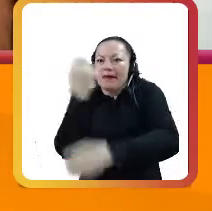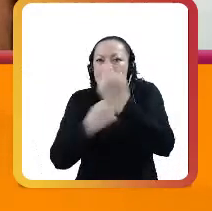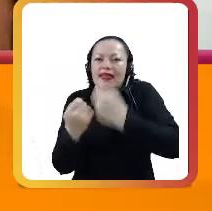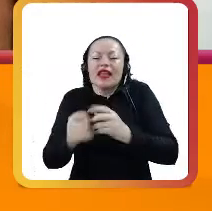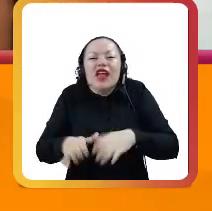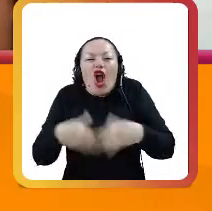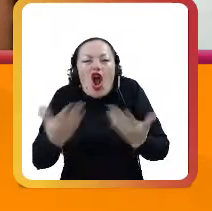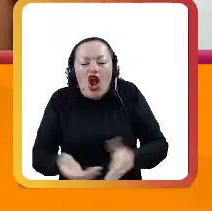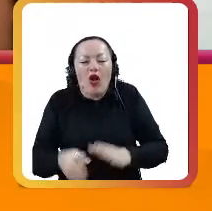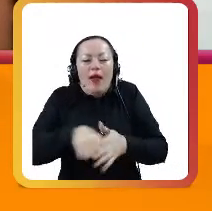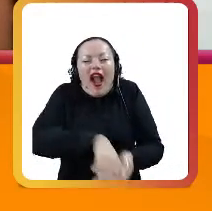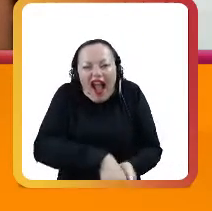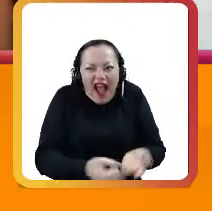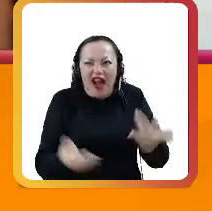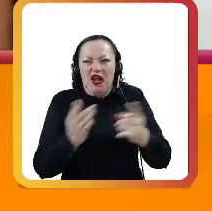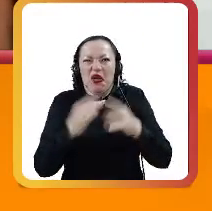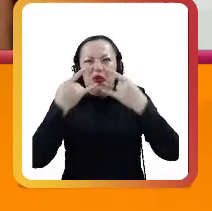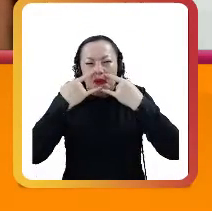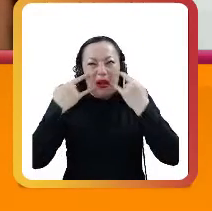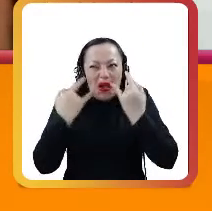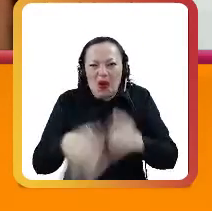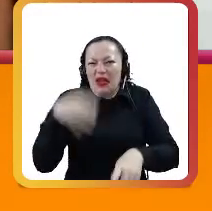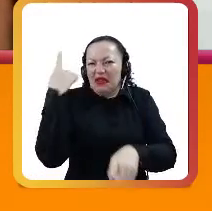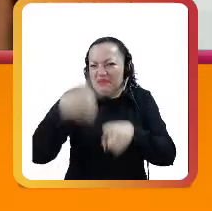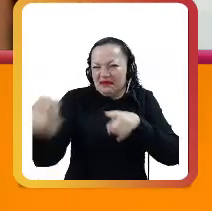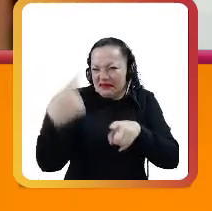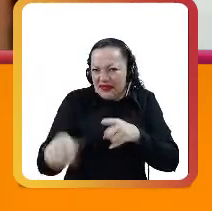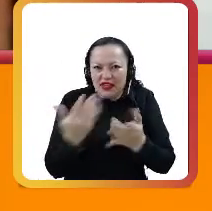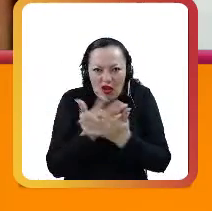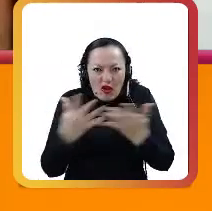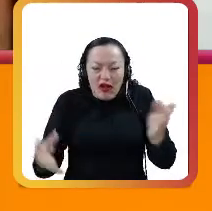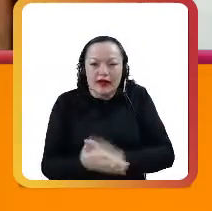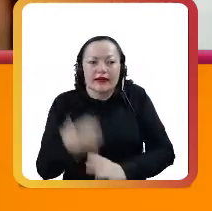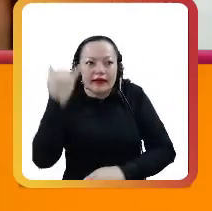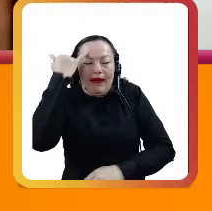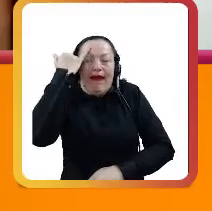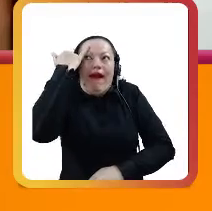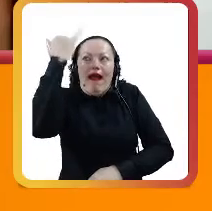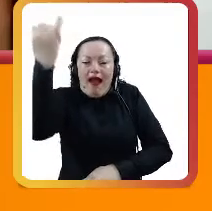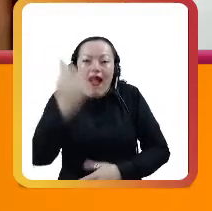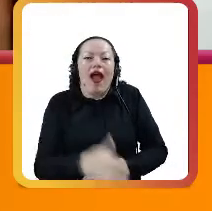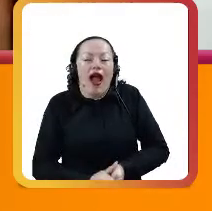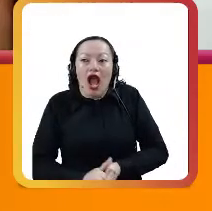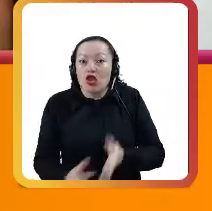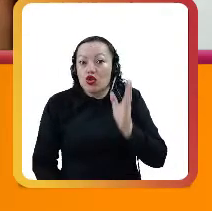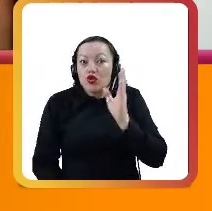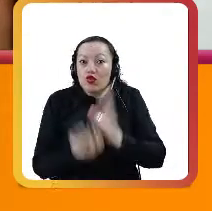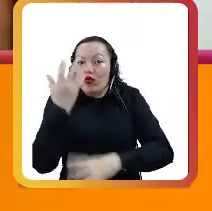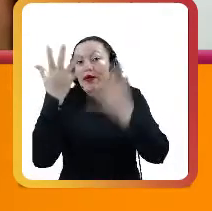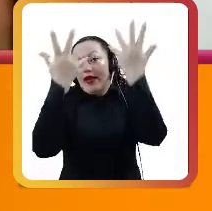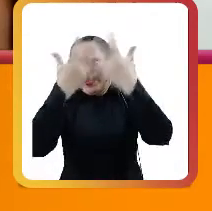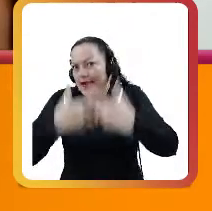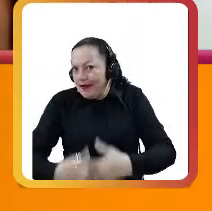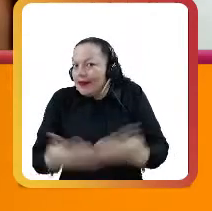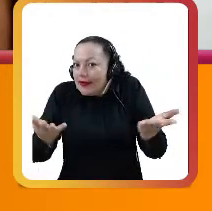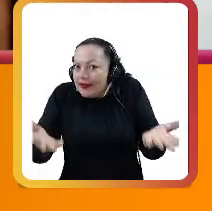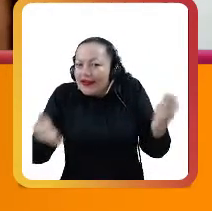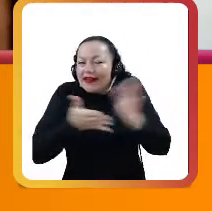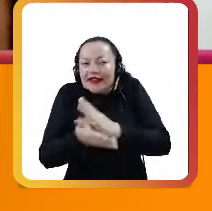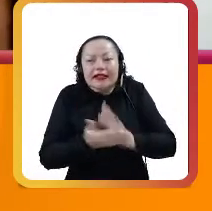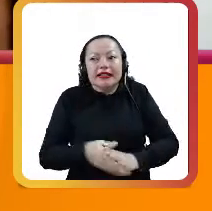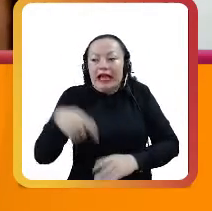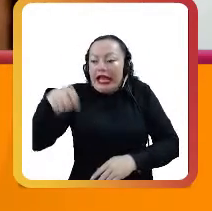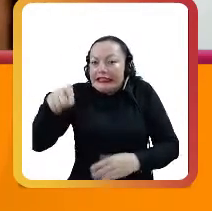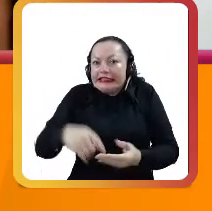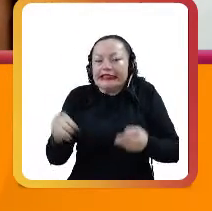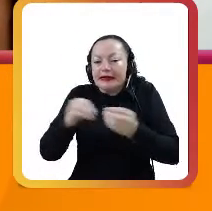está necesitando en este momento. Entonces, la creatividad está en acomodarnos o reactivarnos con respecto a la necesidad de